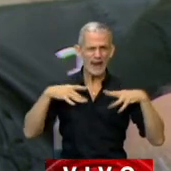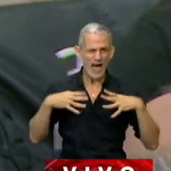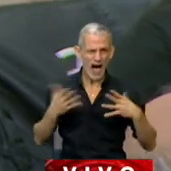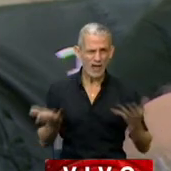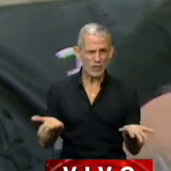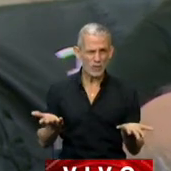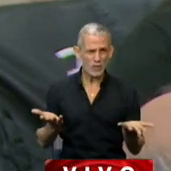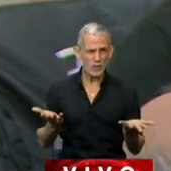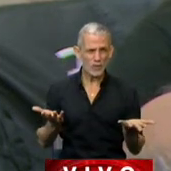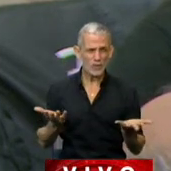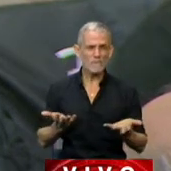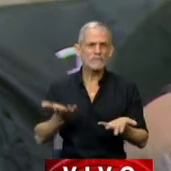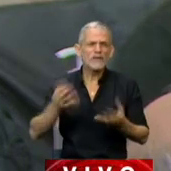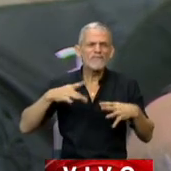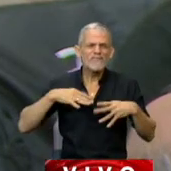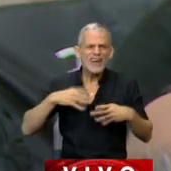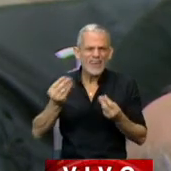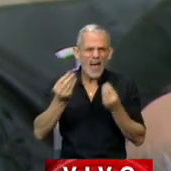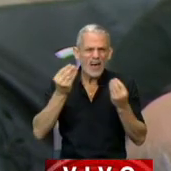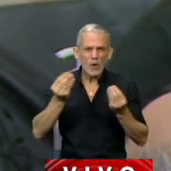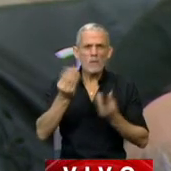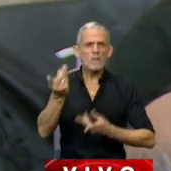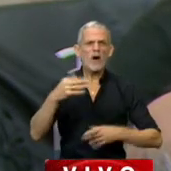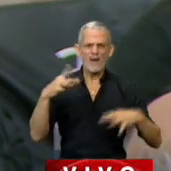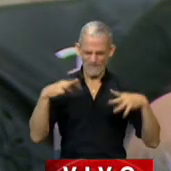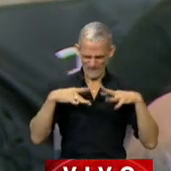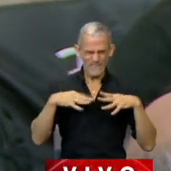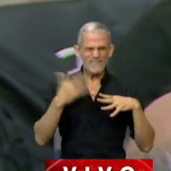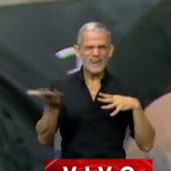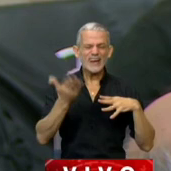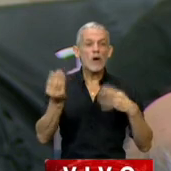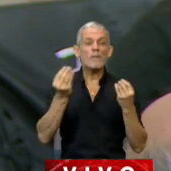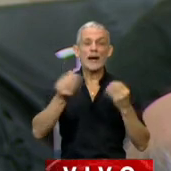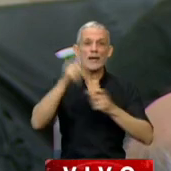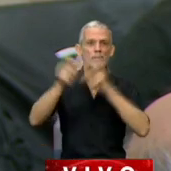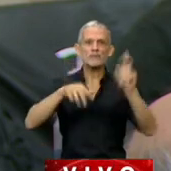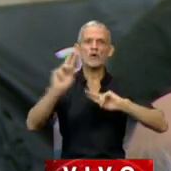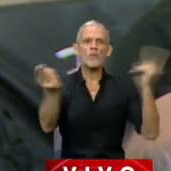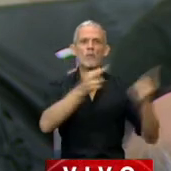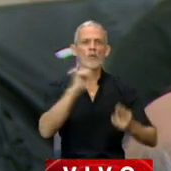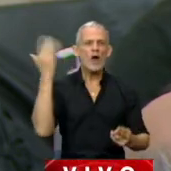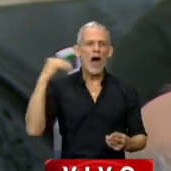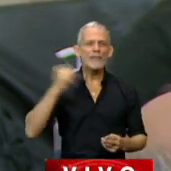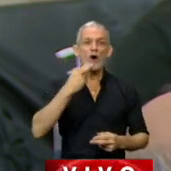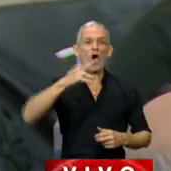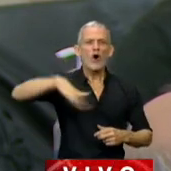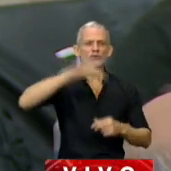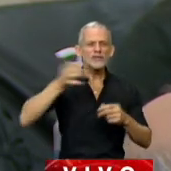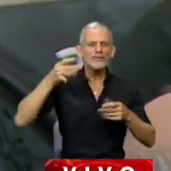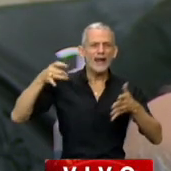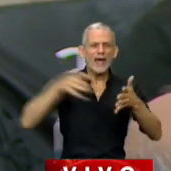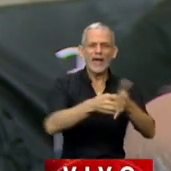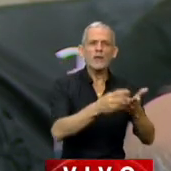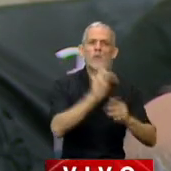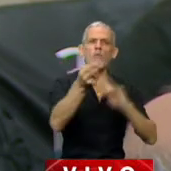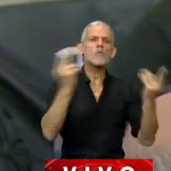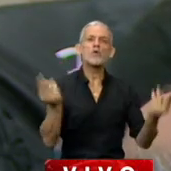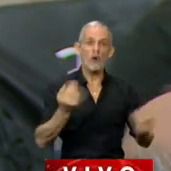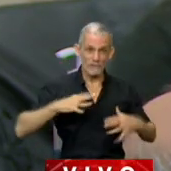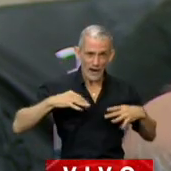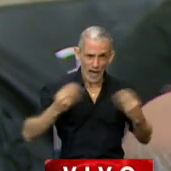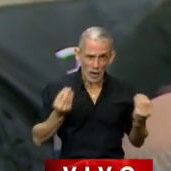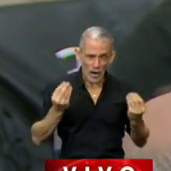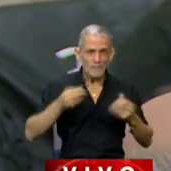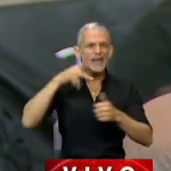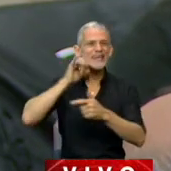feriado. ¿Alguien me puede decir dónde está el feriado para las víctimas de la masacre de Once? ¿O cuando mataron